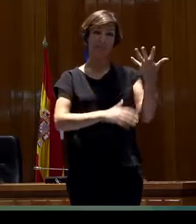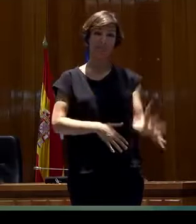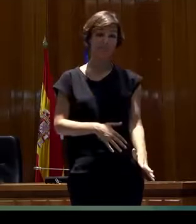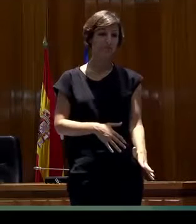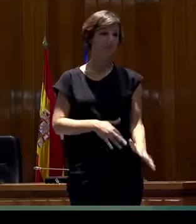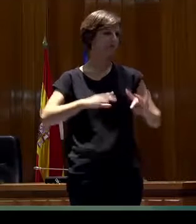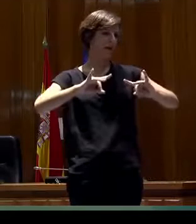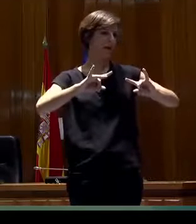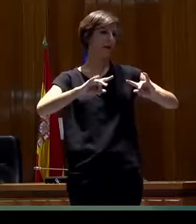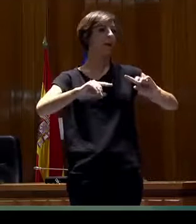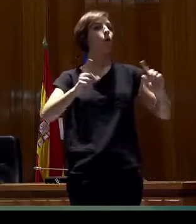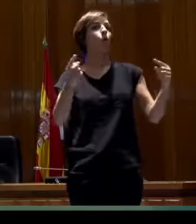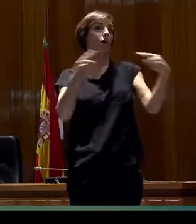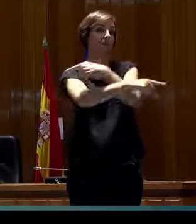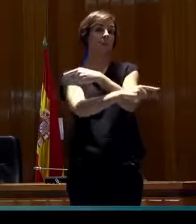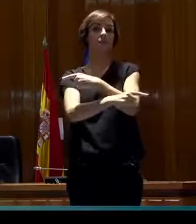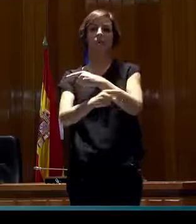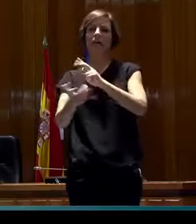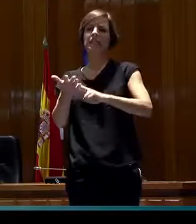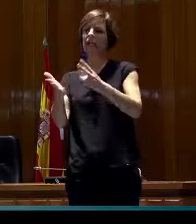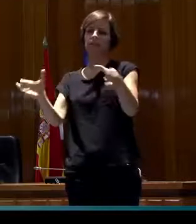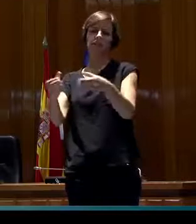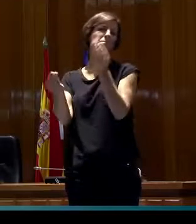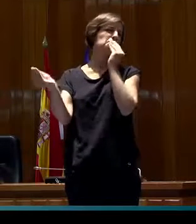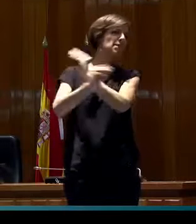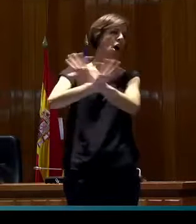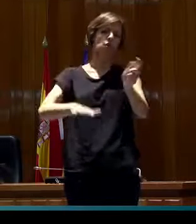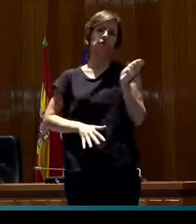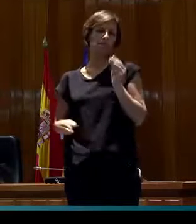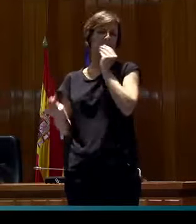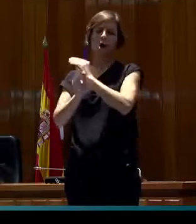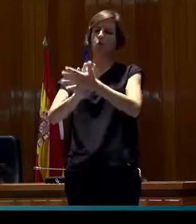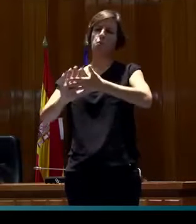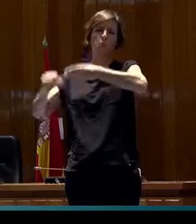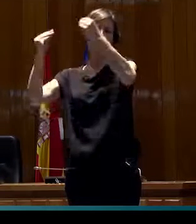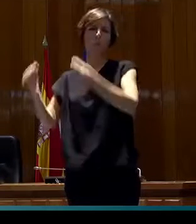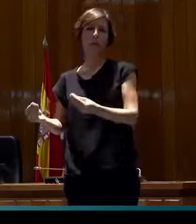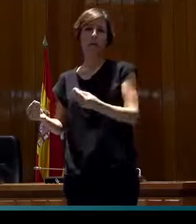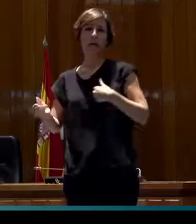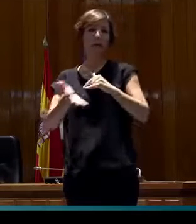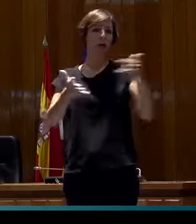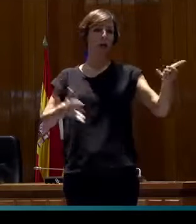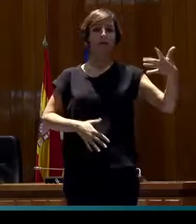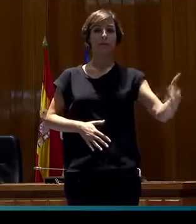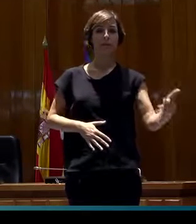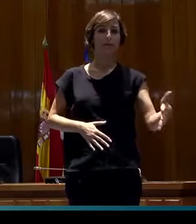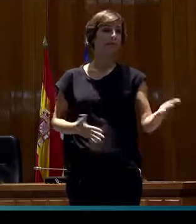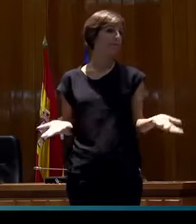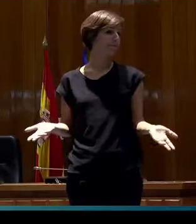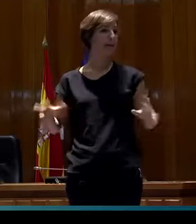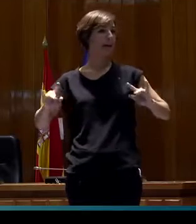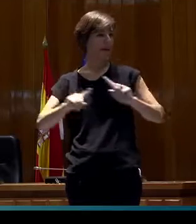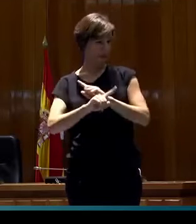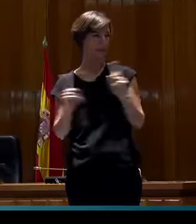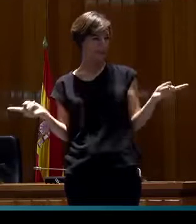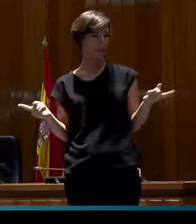y viceversa. De nada nos sirve tener los mejores intérpretes, los mejores profesionales, si no se apoya en una tecnología que garantice, que